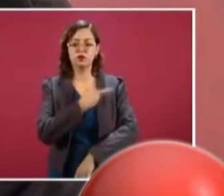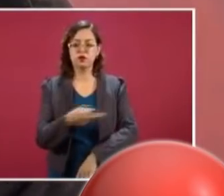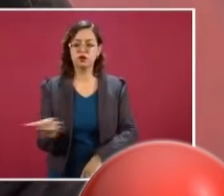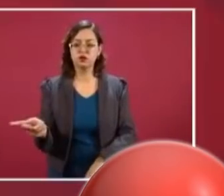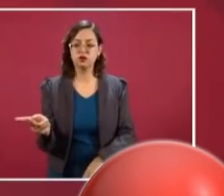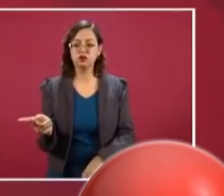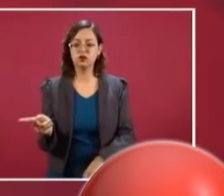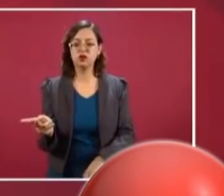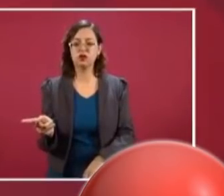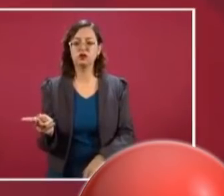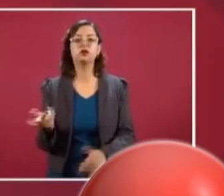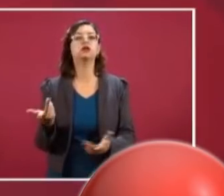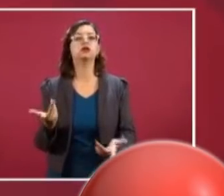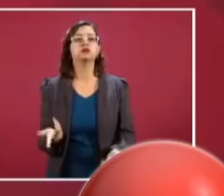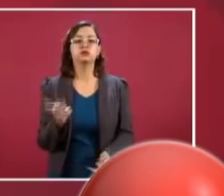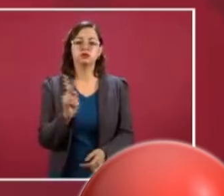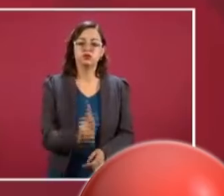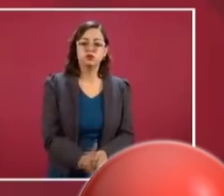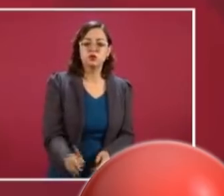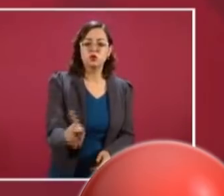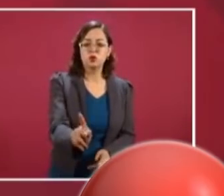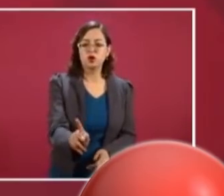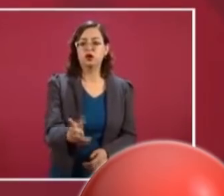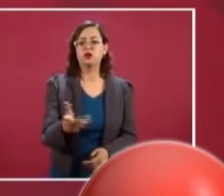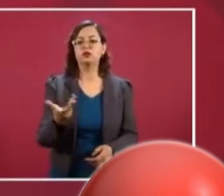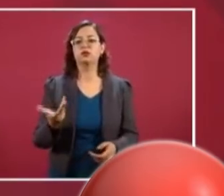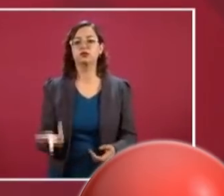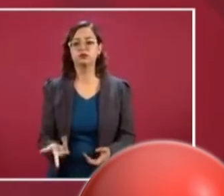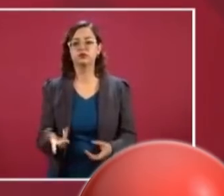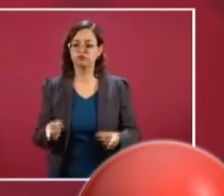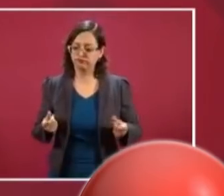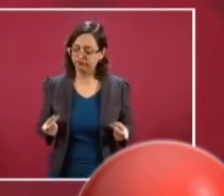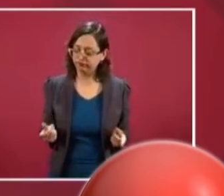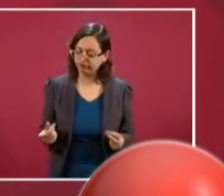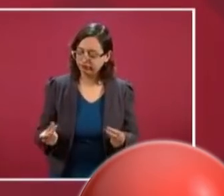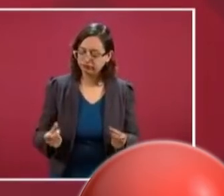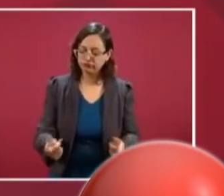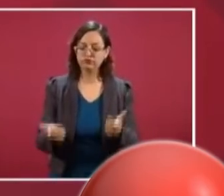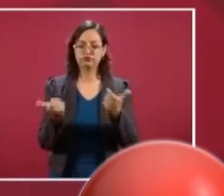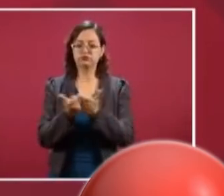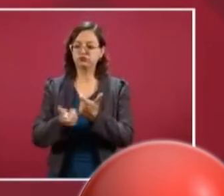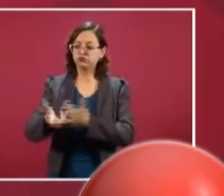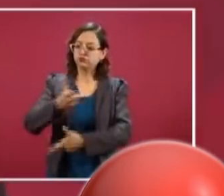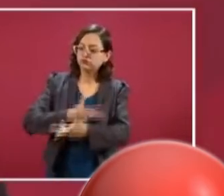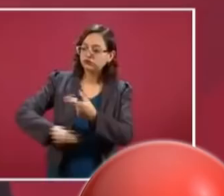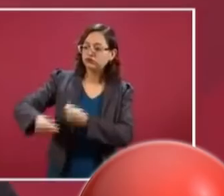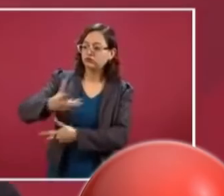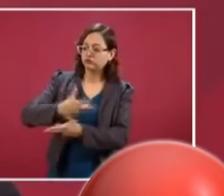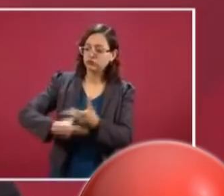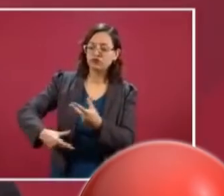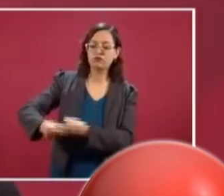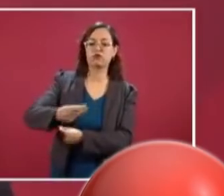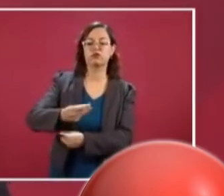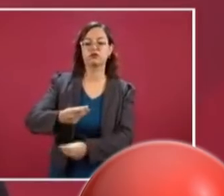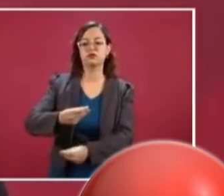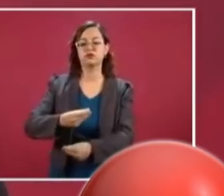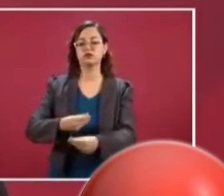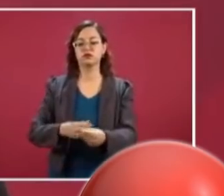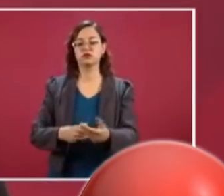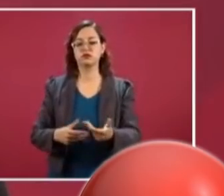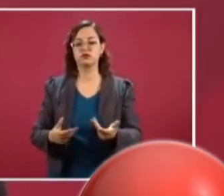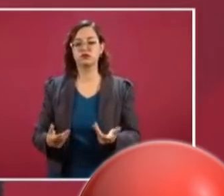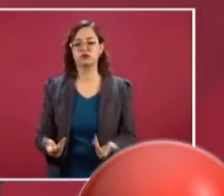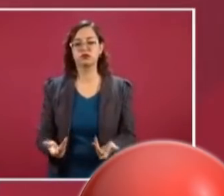pobres, va a los pueblos, esto reactiva la economía abajo, mejora la